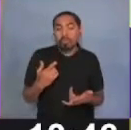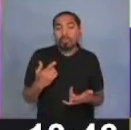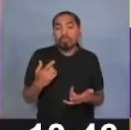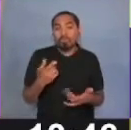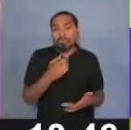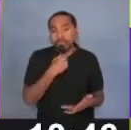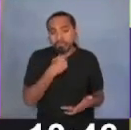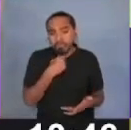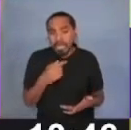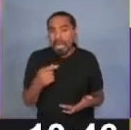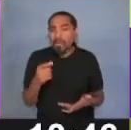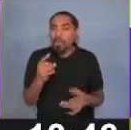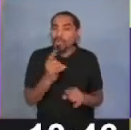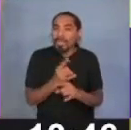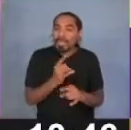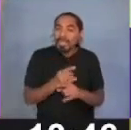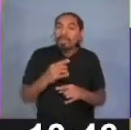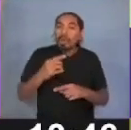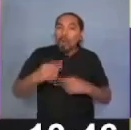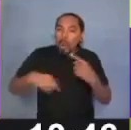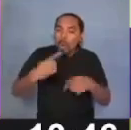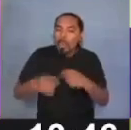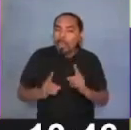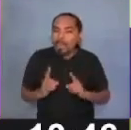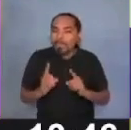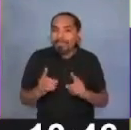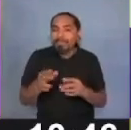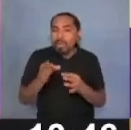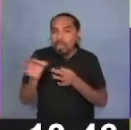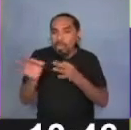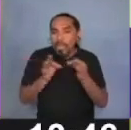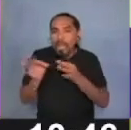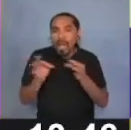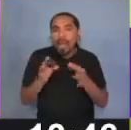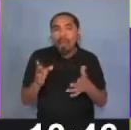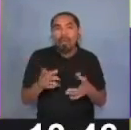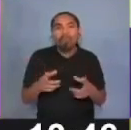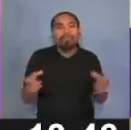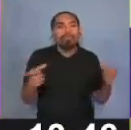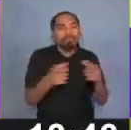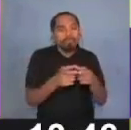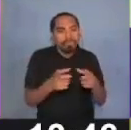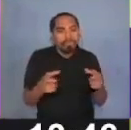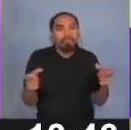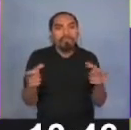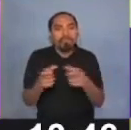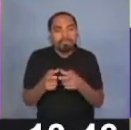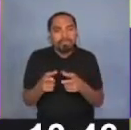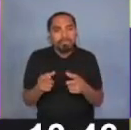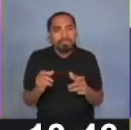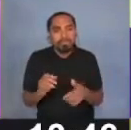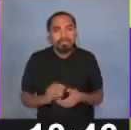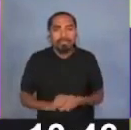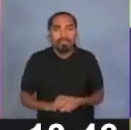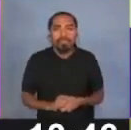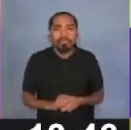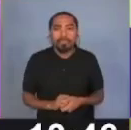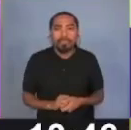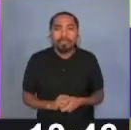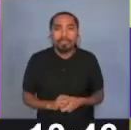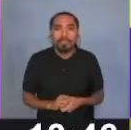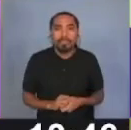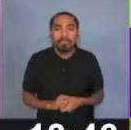en paritaria con todos los gremios. Todos estos días hicimos reuniones y, por supuesto, siempre, bueno, así como con los docentes, nos hemos